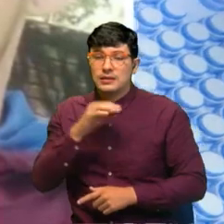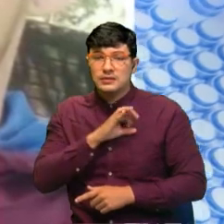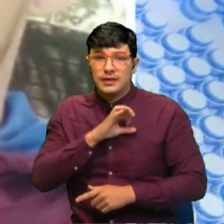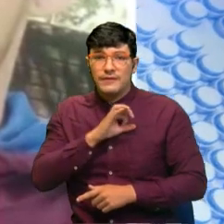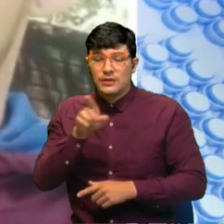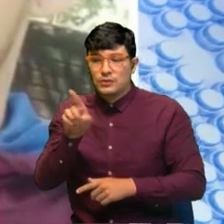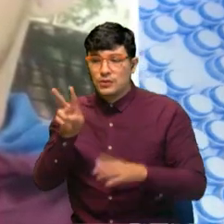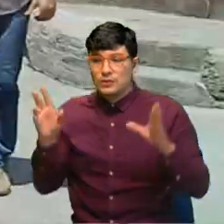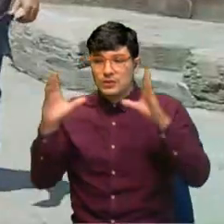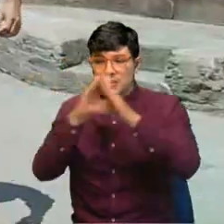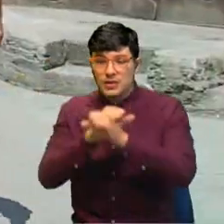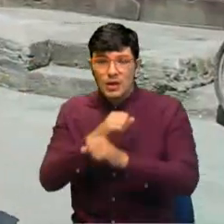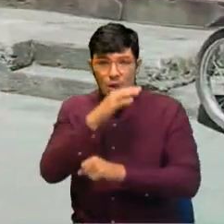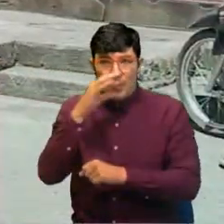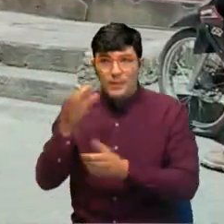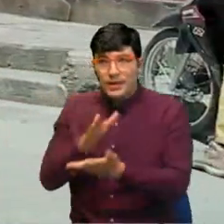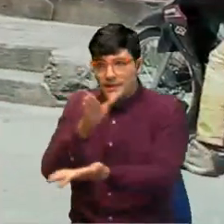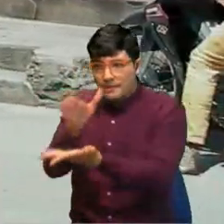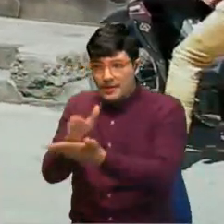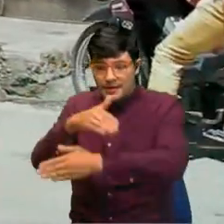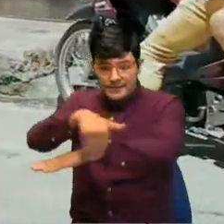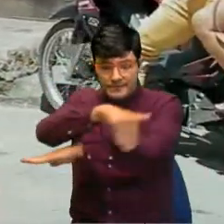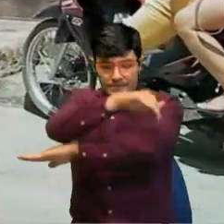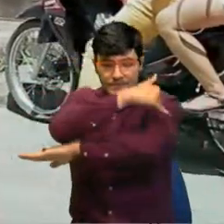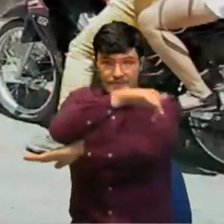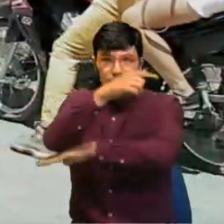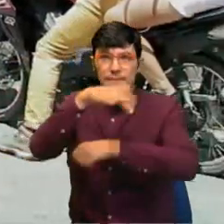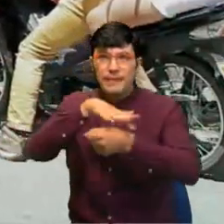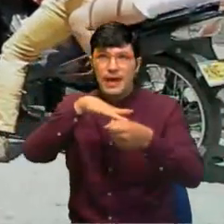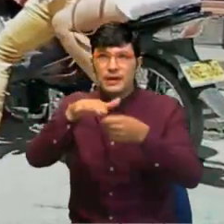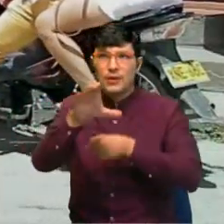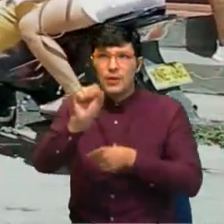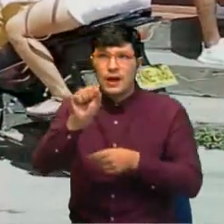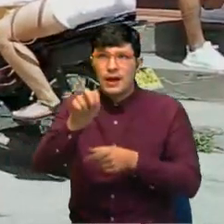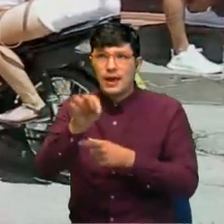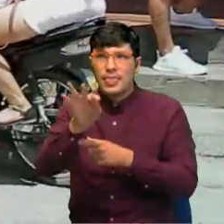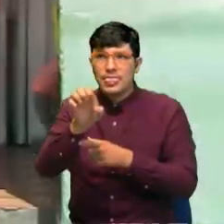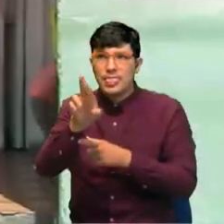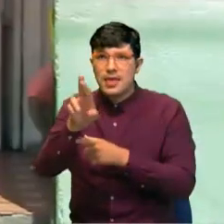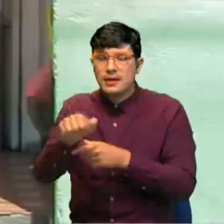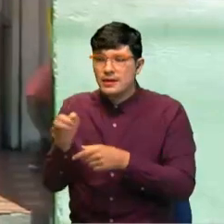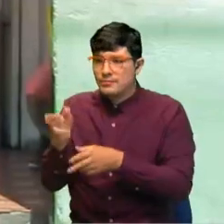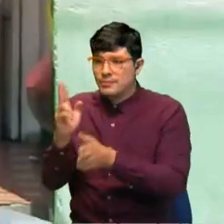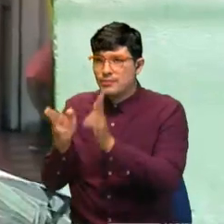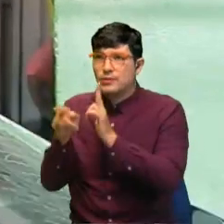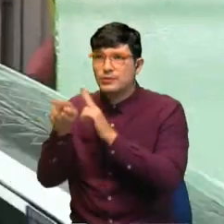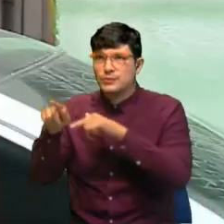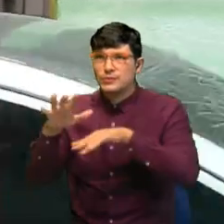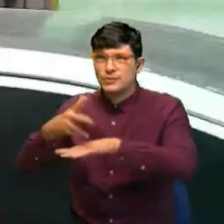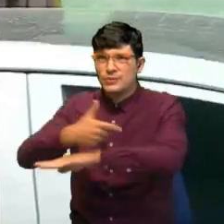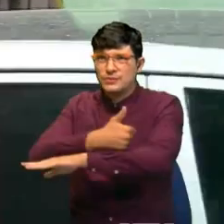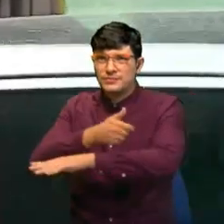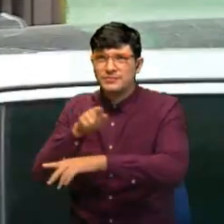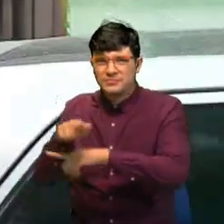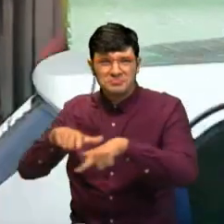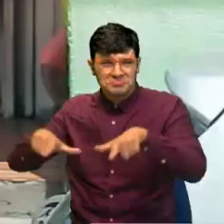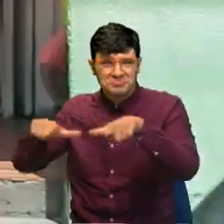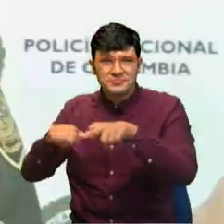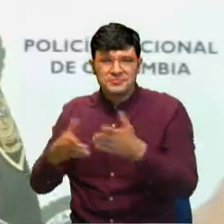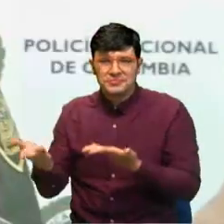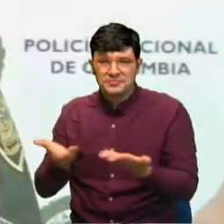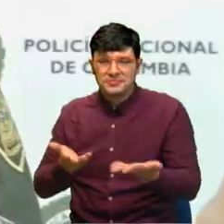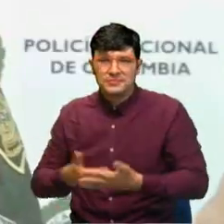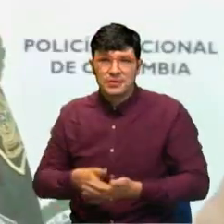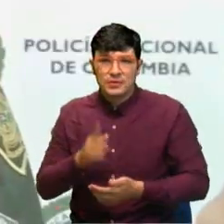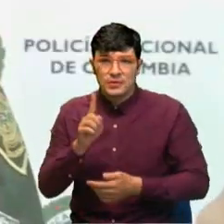medianoche un hombre llegó a esta esquina del barrio la cantera y disparó contra quienes allí estaban una persona con arma de fuego